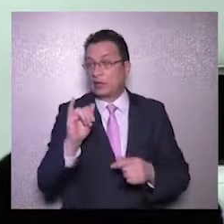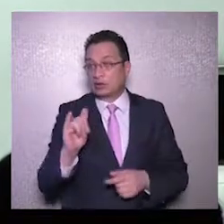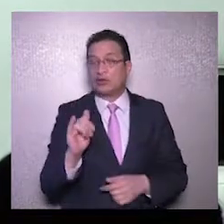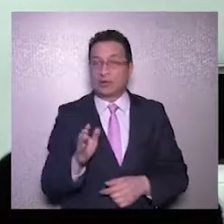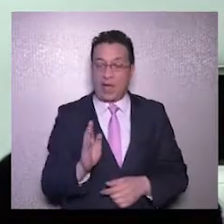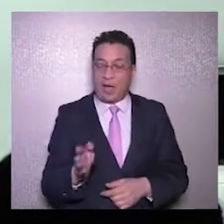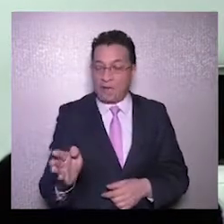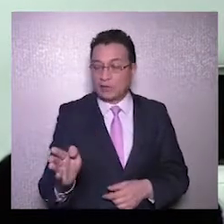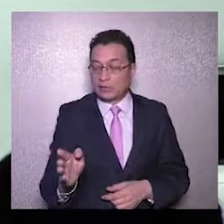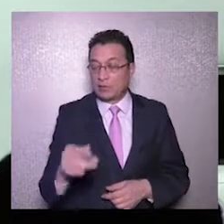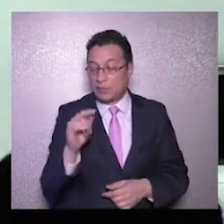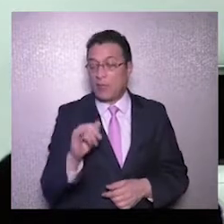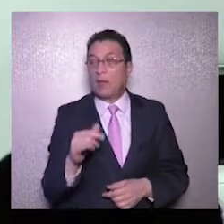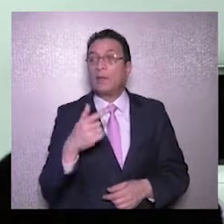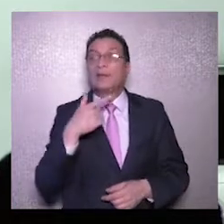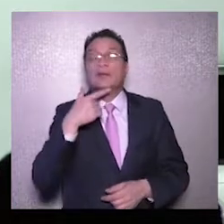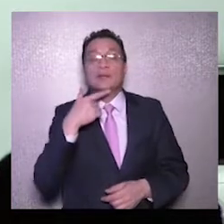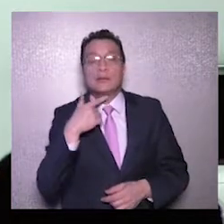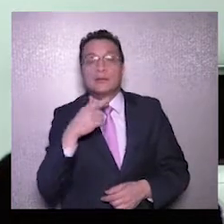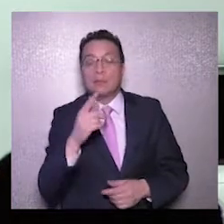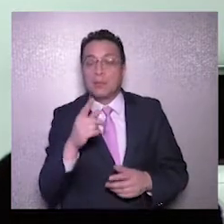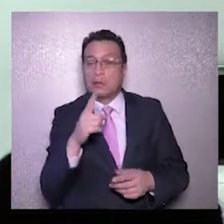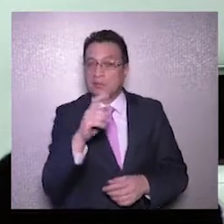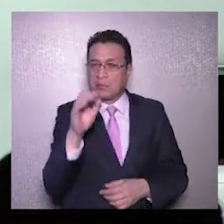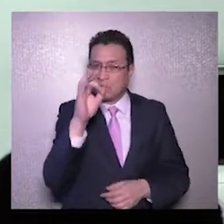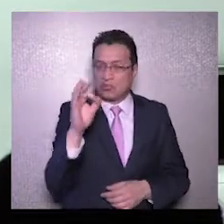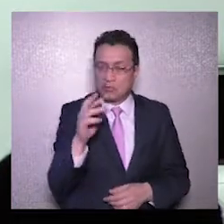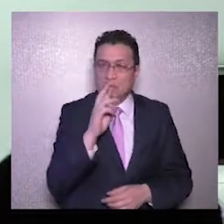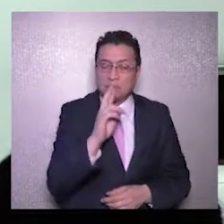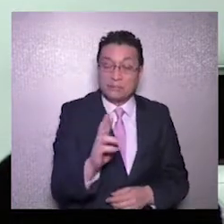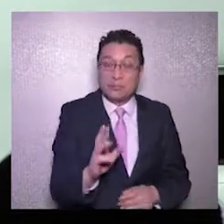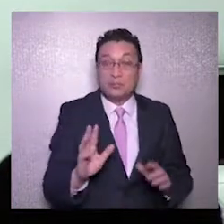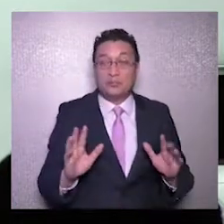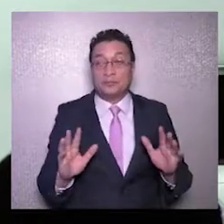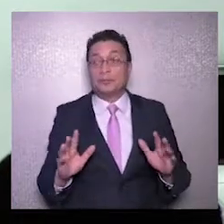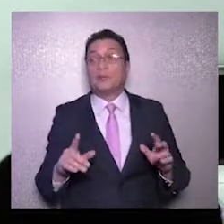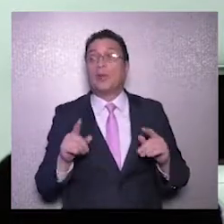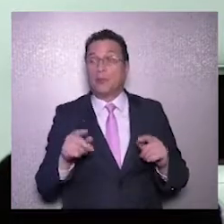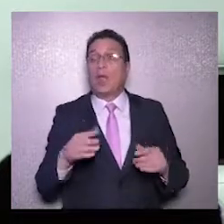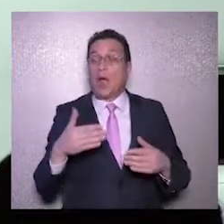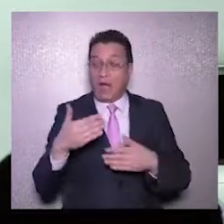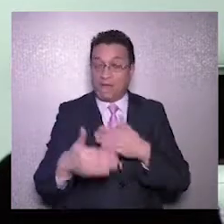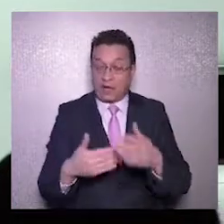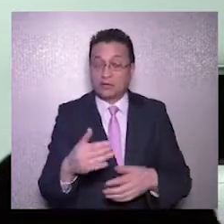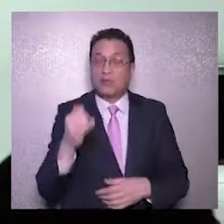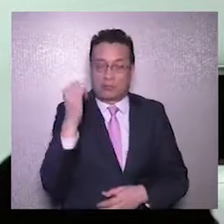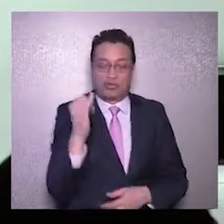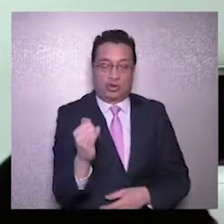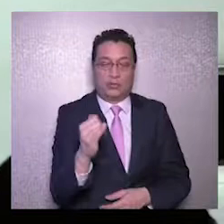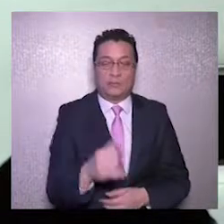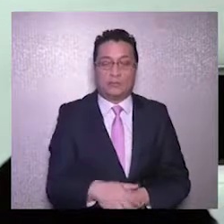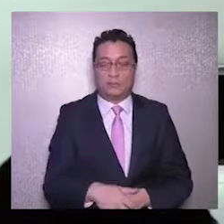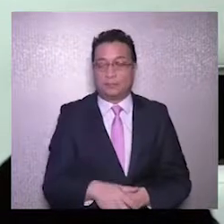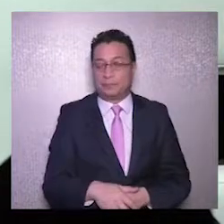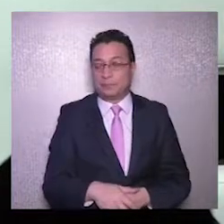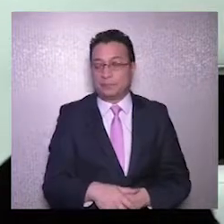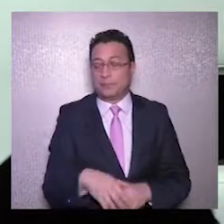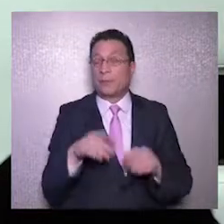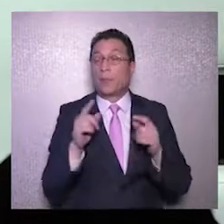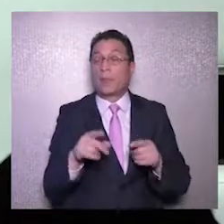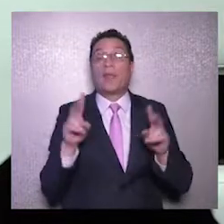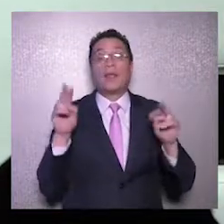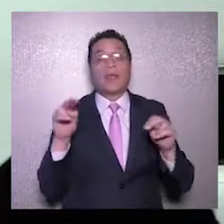tener diferencias si el 100% es lo que corresponde, el 40 o el 50. Pero que es un avance, es un avance. Ahora, respecto a los